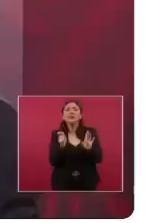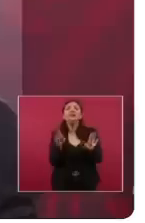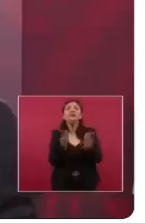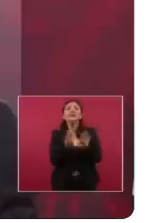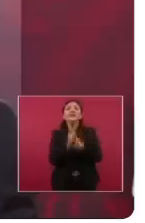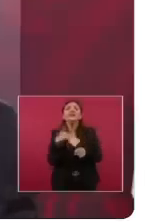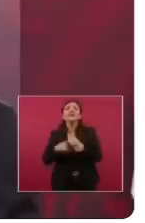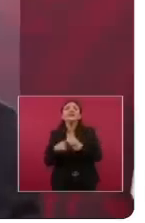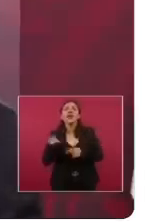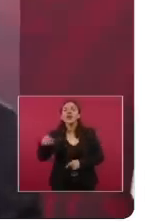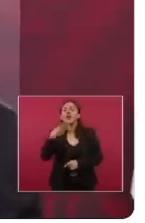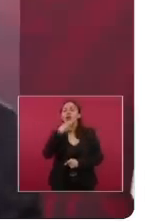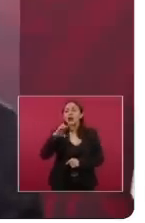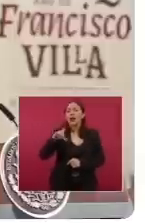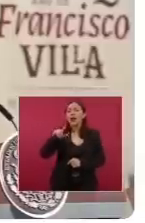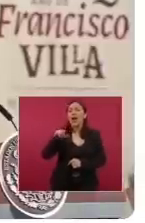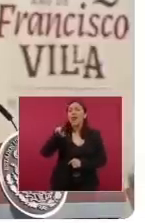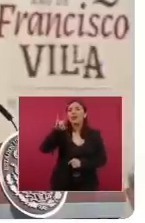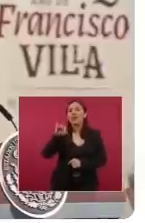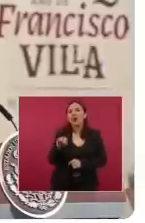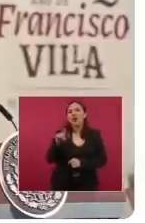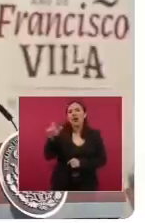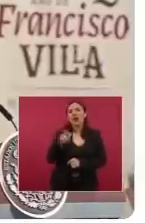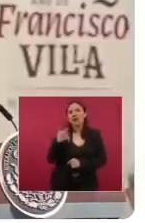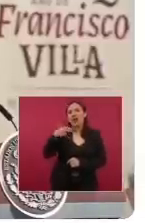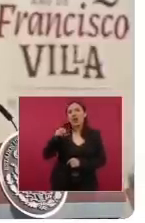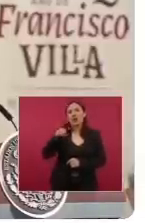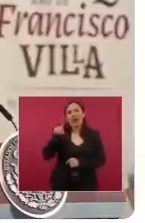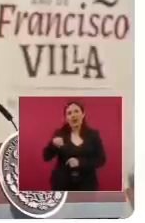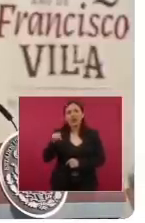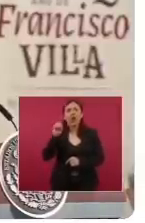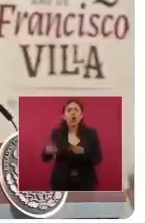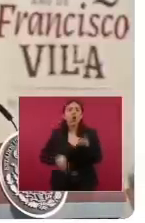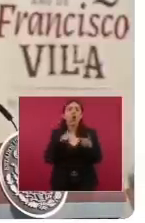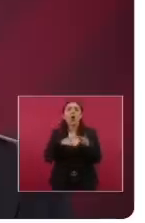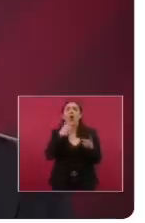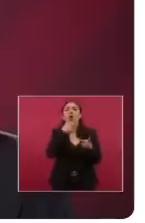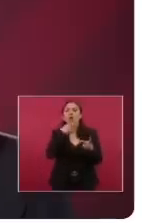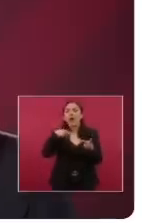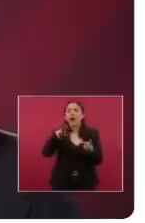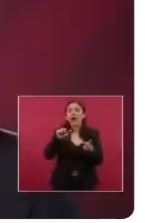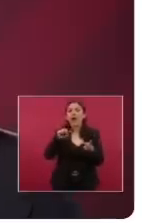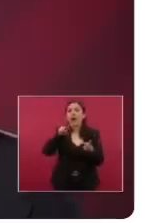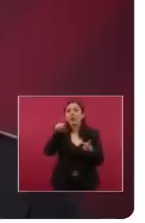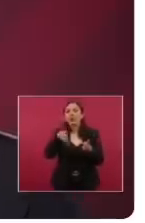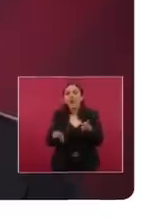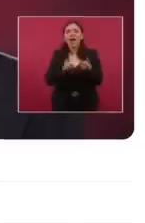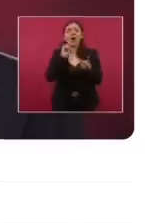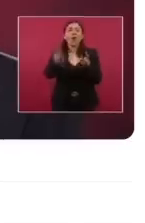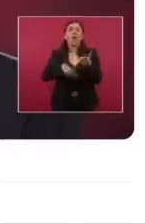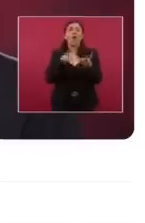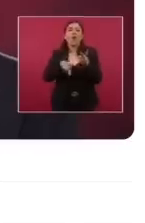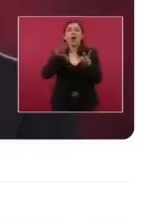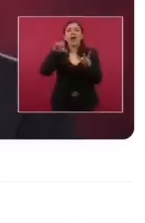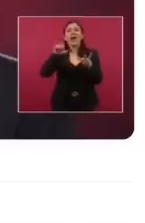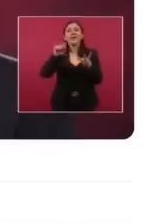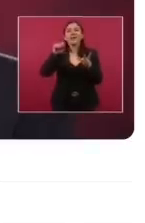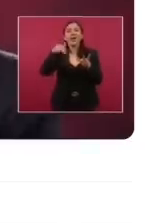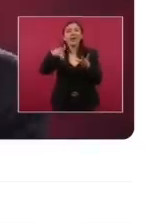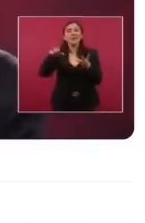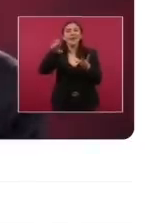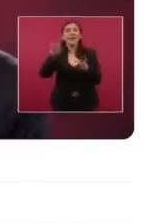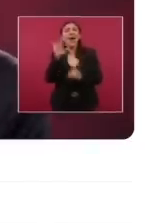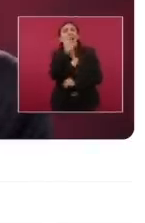instrucción de Claudio x González y de Enrique kraus seguramente